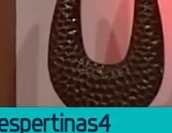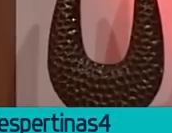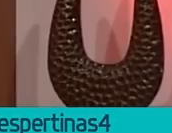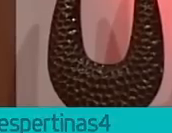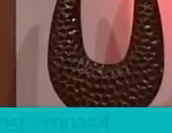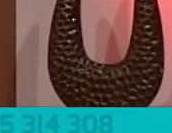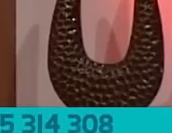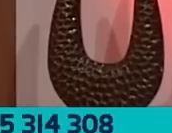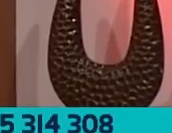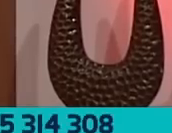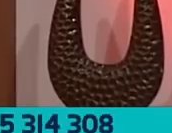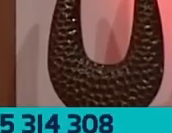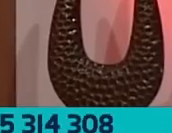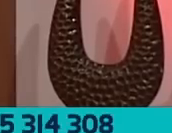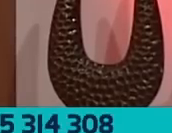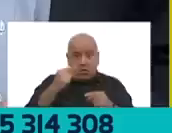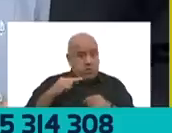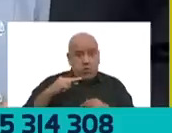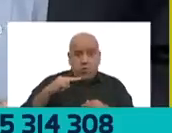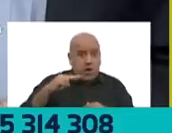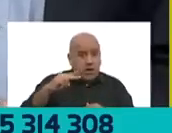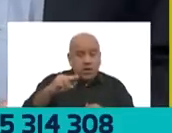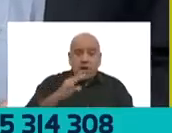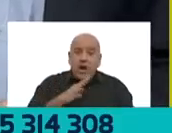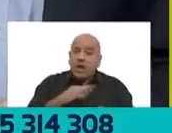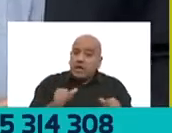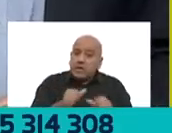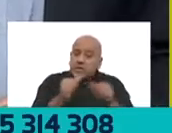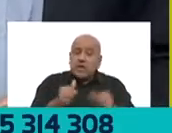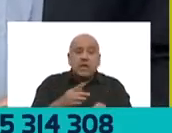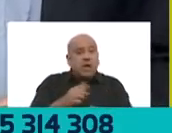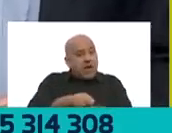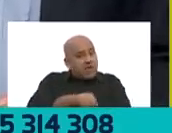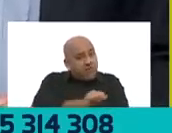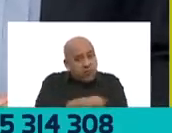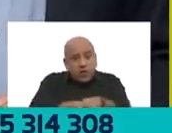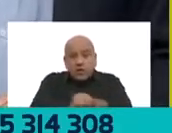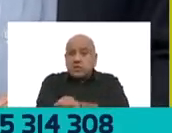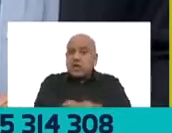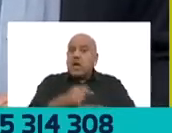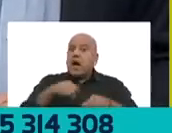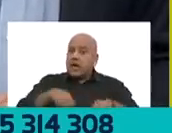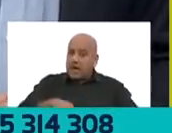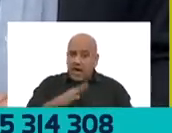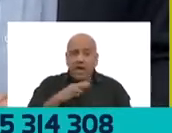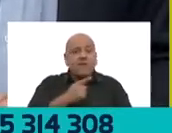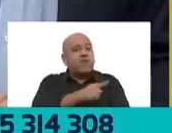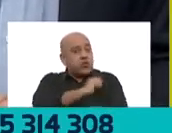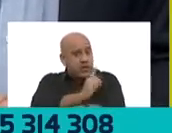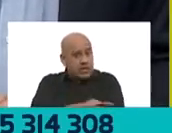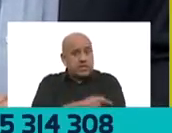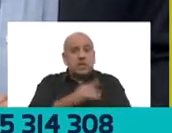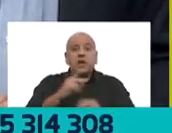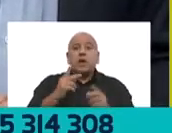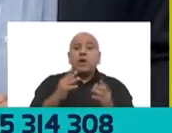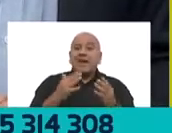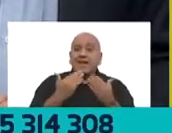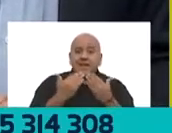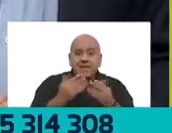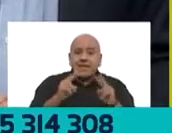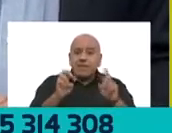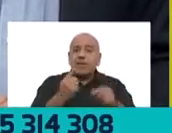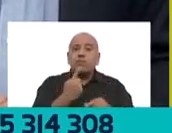noté más nervioso incluso en su tono de bosque como que temblaba pero sí que tenía como un no sé